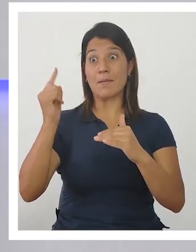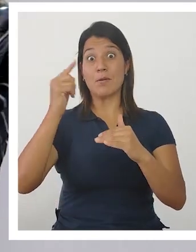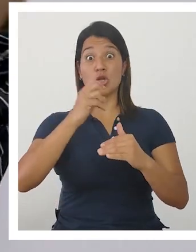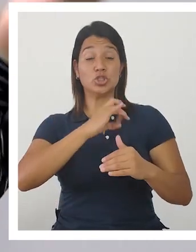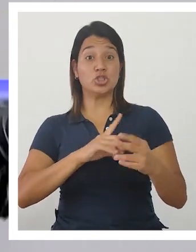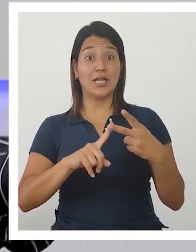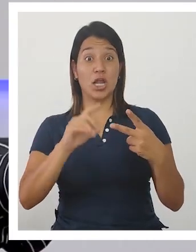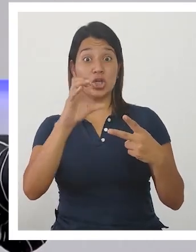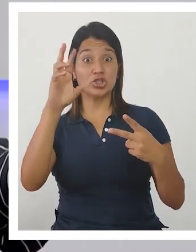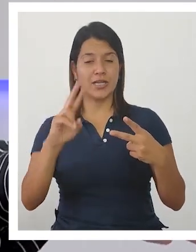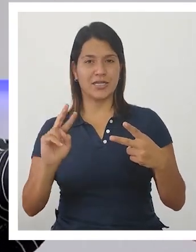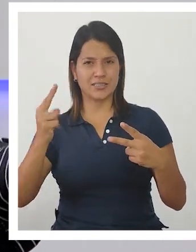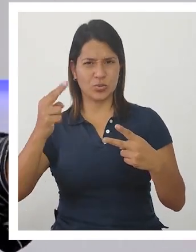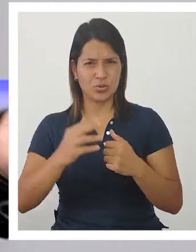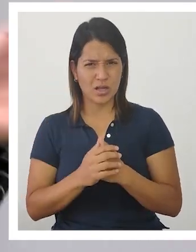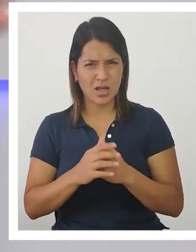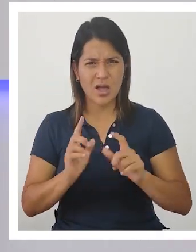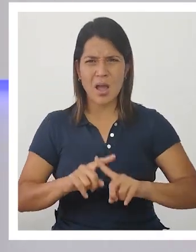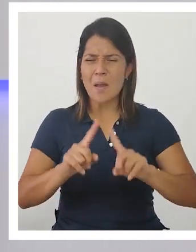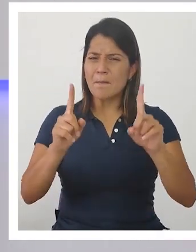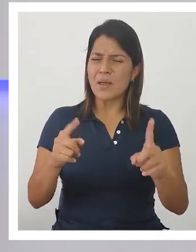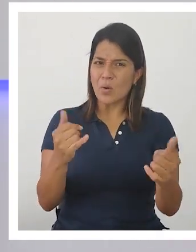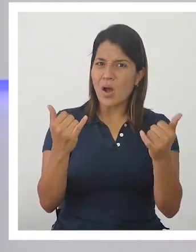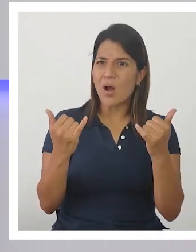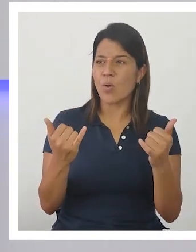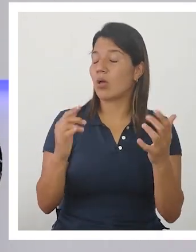haciendo viajes de transporte